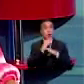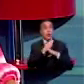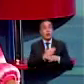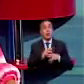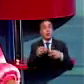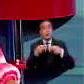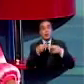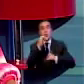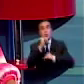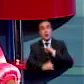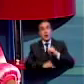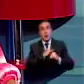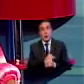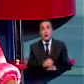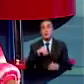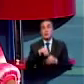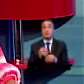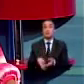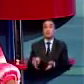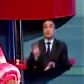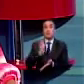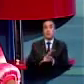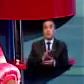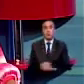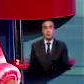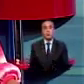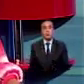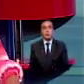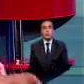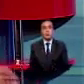y Relaciones Exteriores en la Asamblea Nacional.